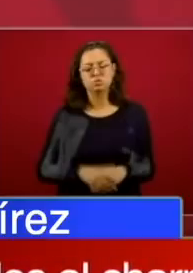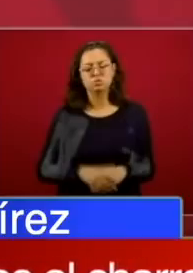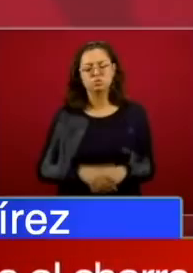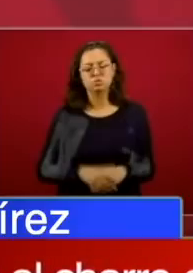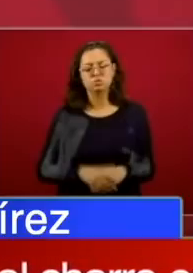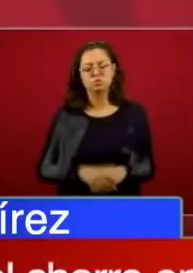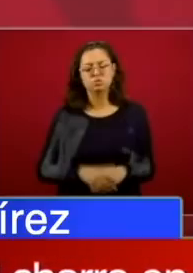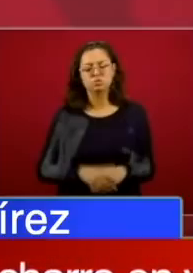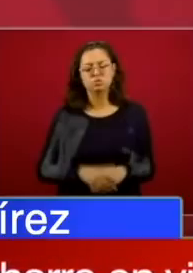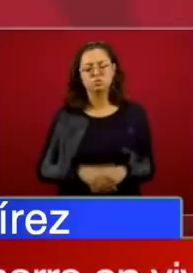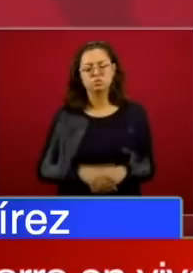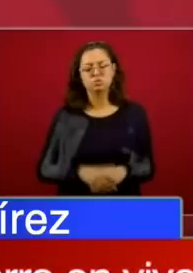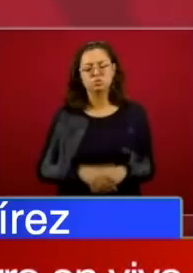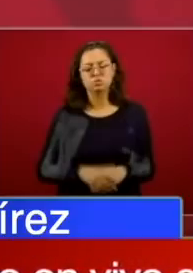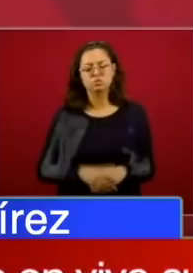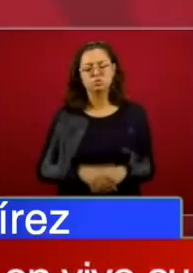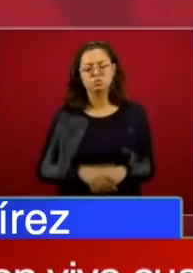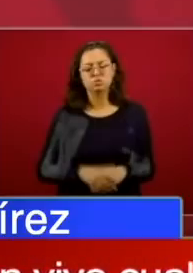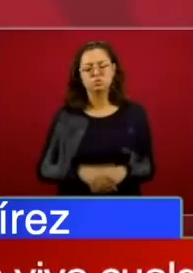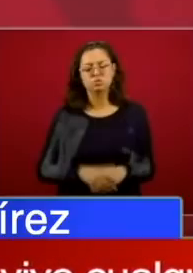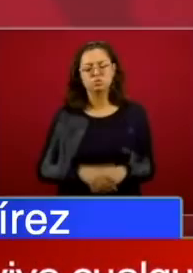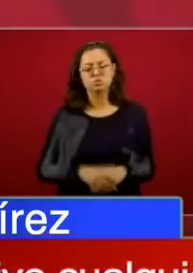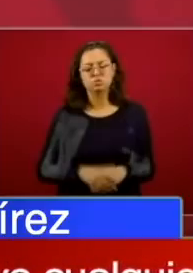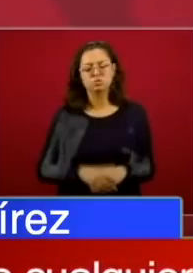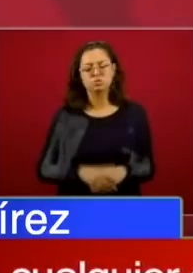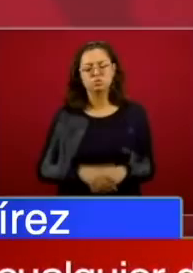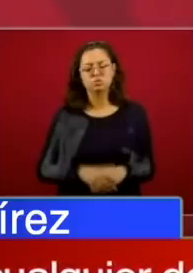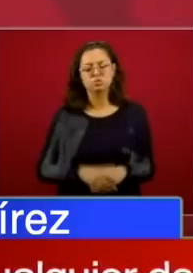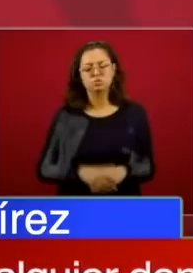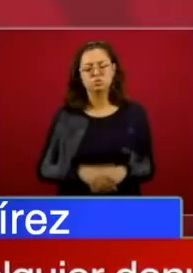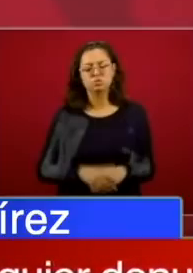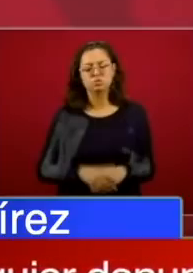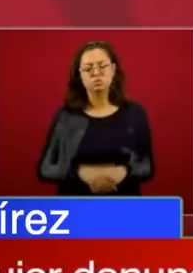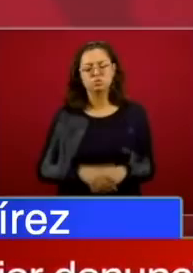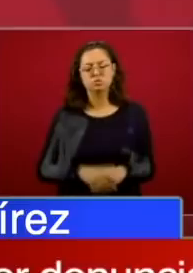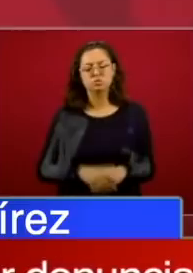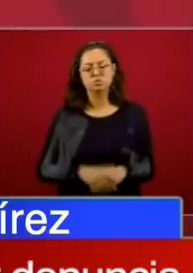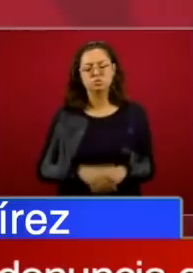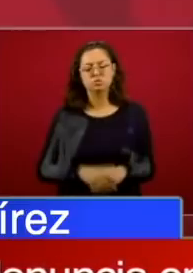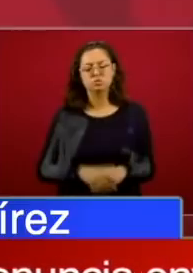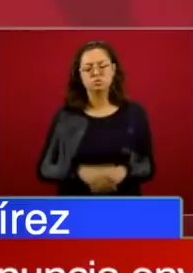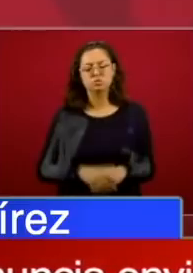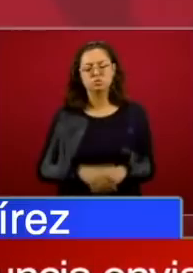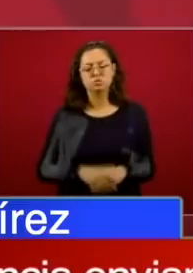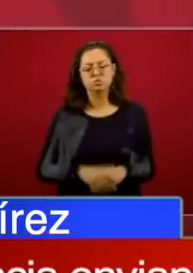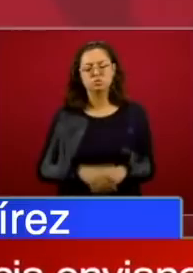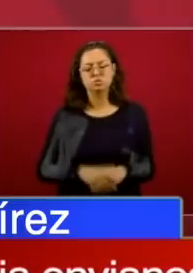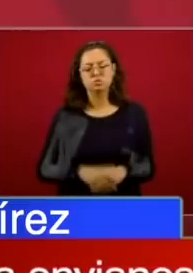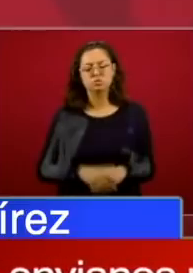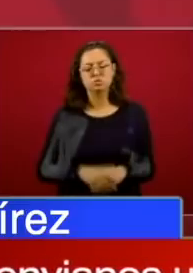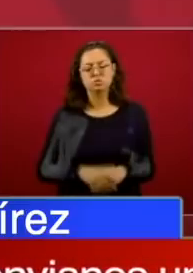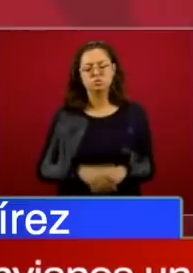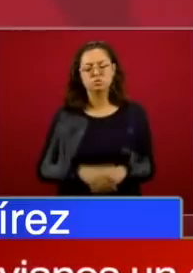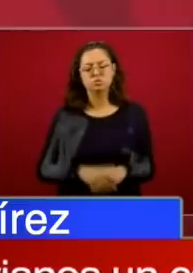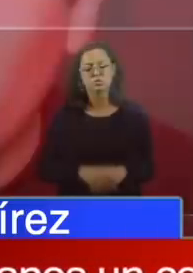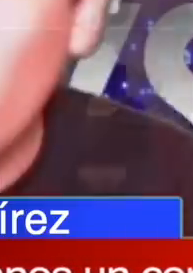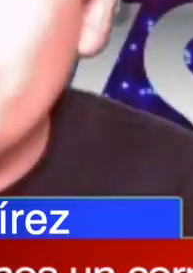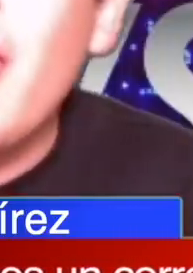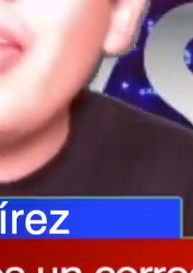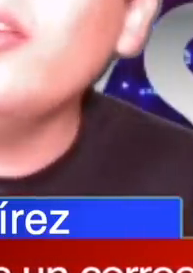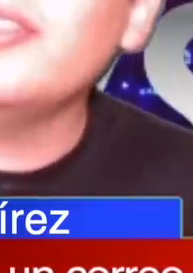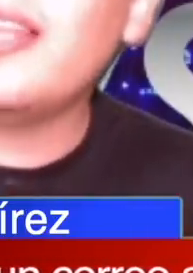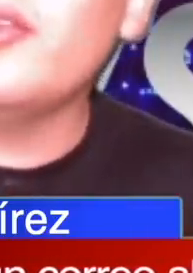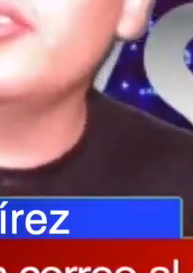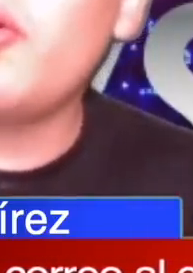todas y a todos los mexicanos. Es por ello que no sorprende que el presidente haya decidido iniciar esta gira de